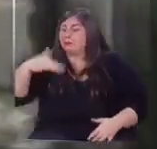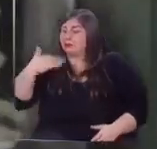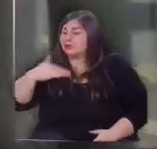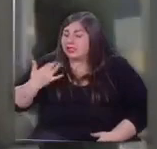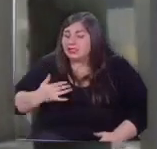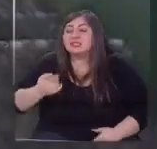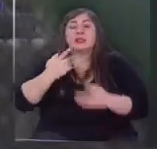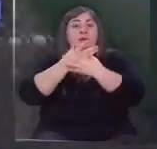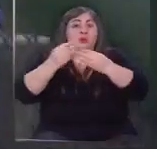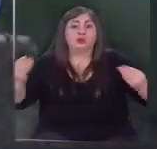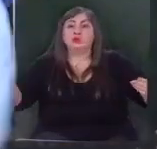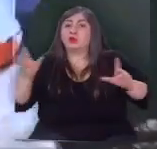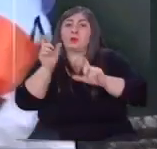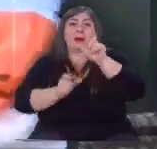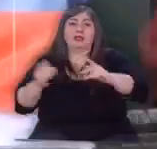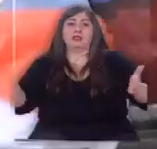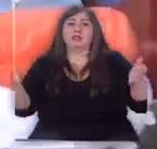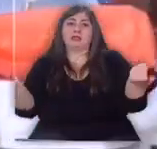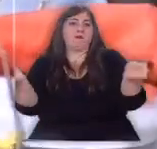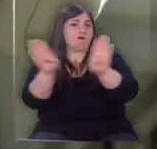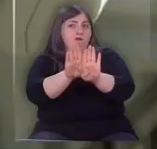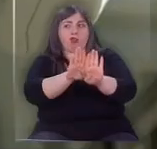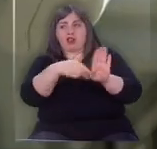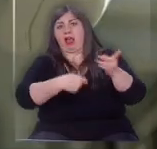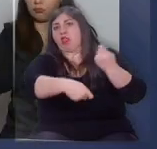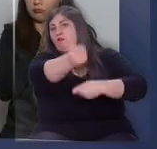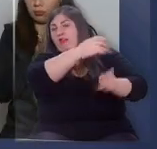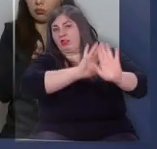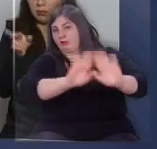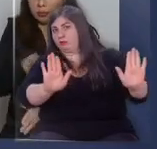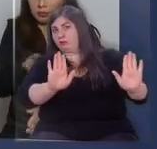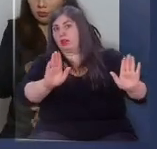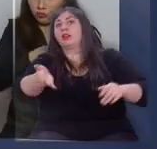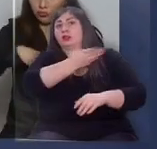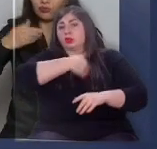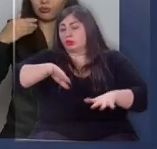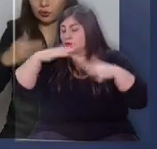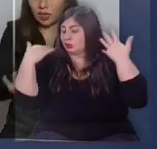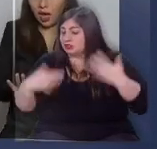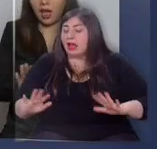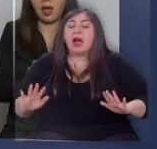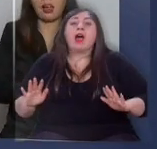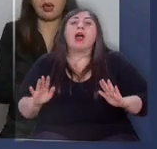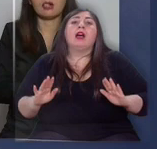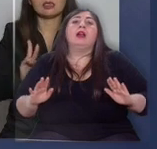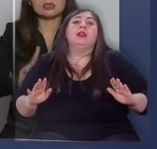muchos países han bloqueado su exportación. Por eso, nosotros ya hemos dejado de